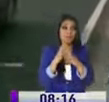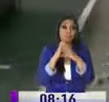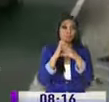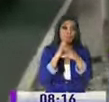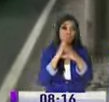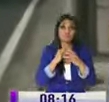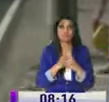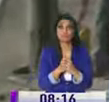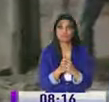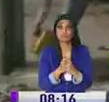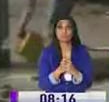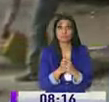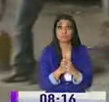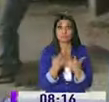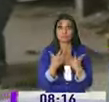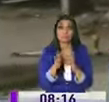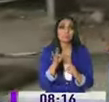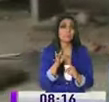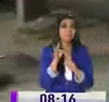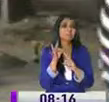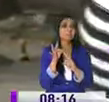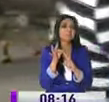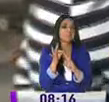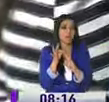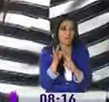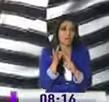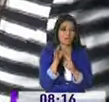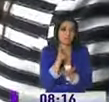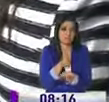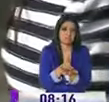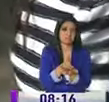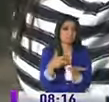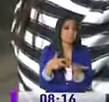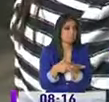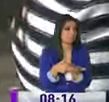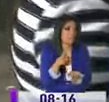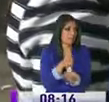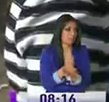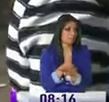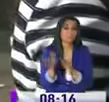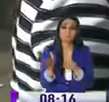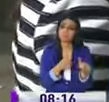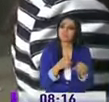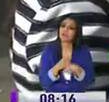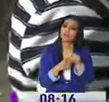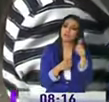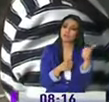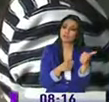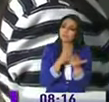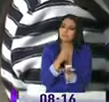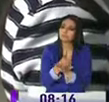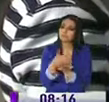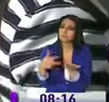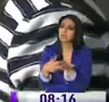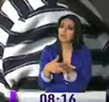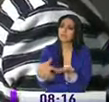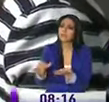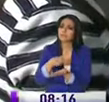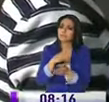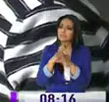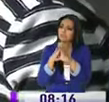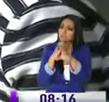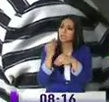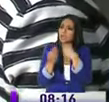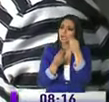se van a señalizar los principales corredores en cuanto a paradas y luego qué pasará con las otras partes de las paradas hay